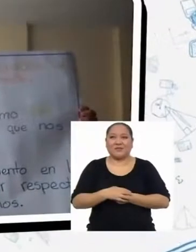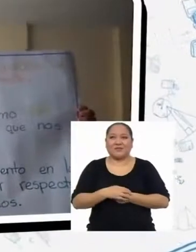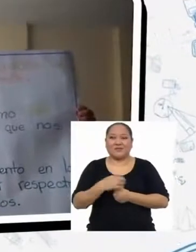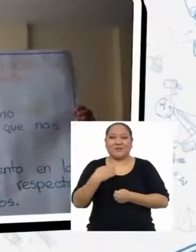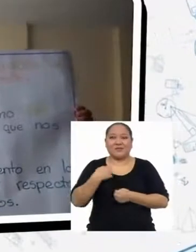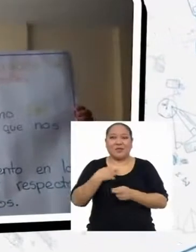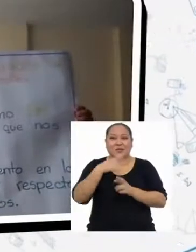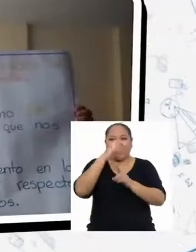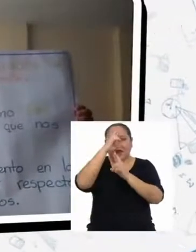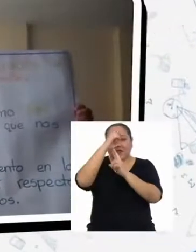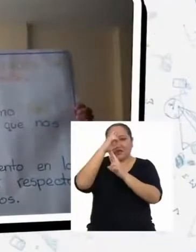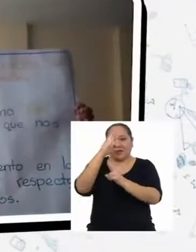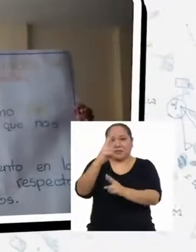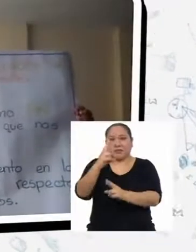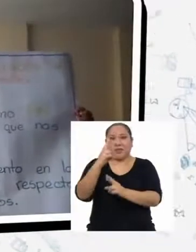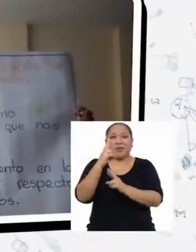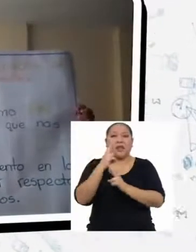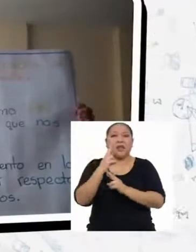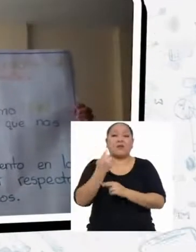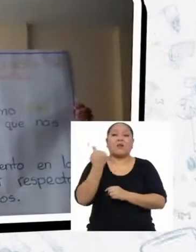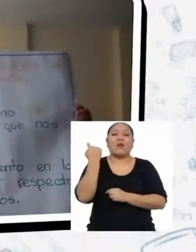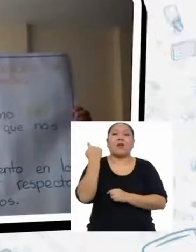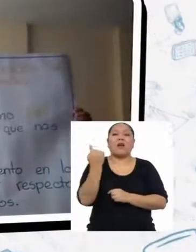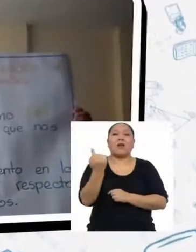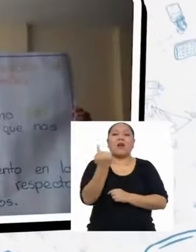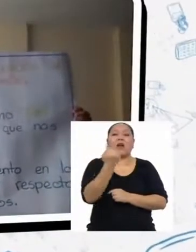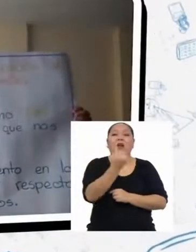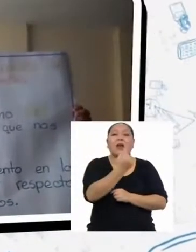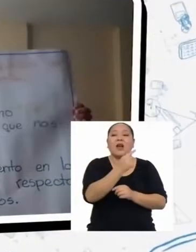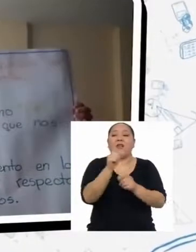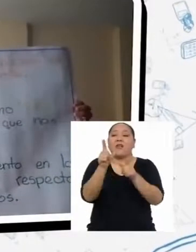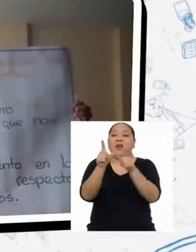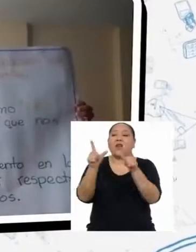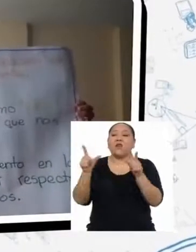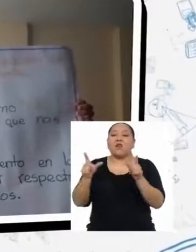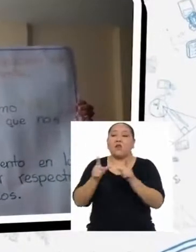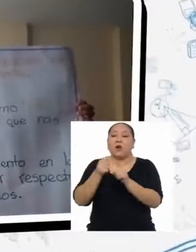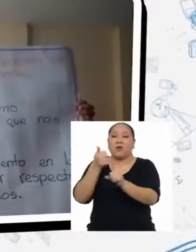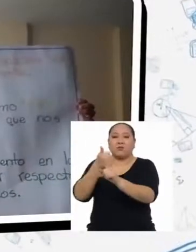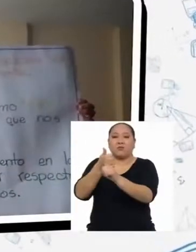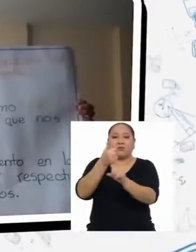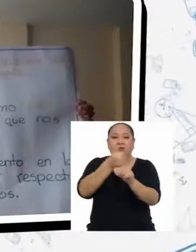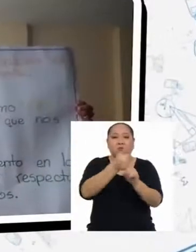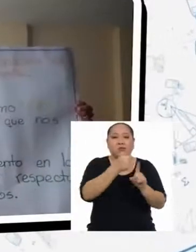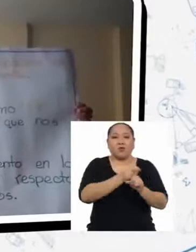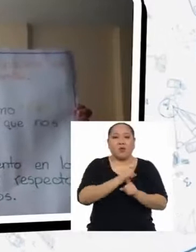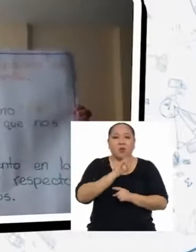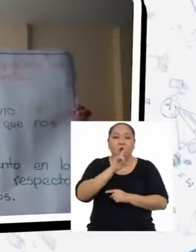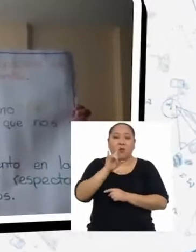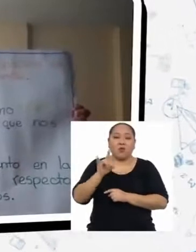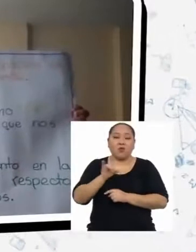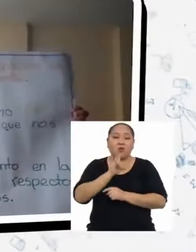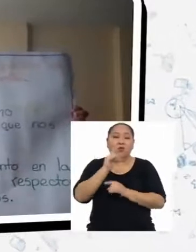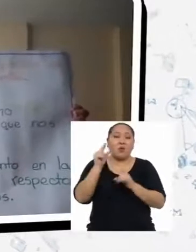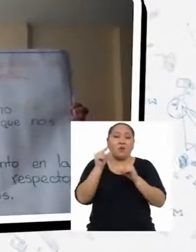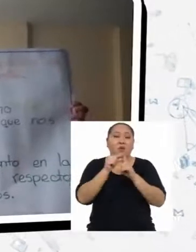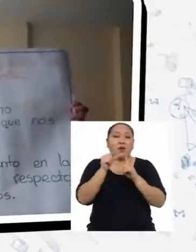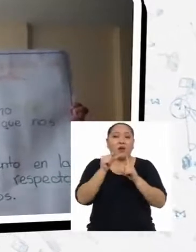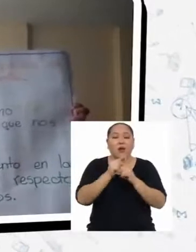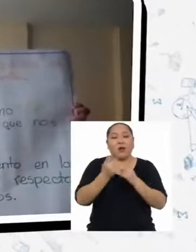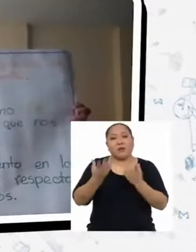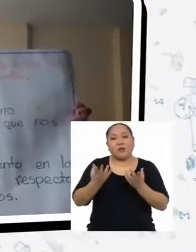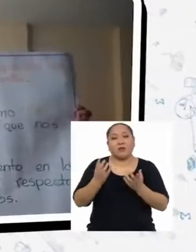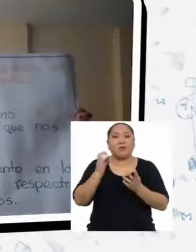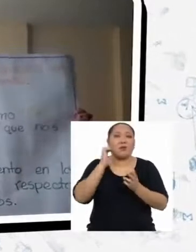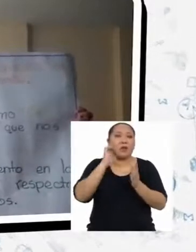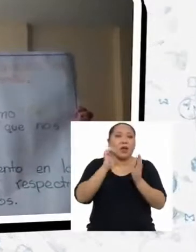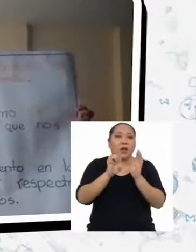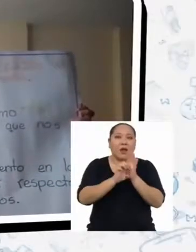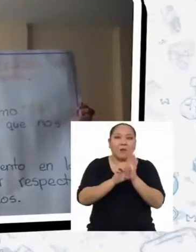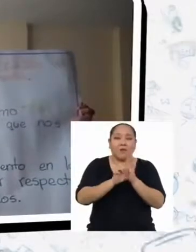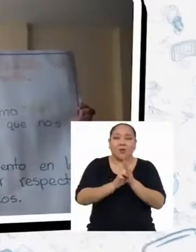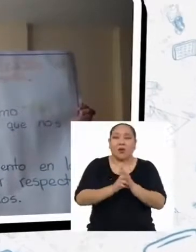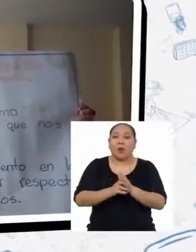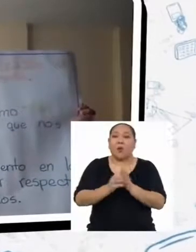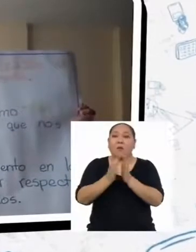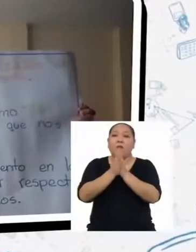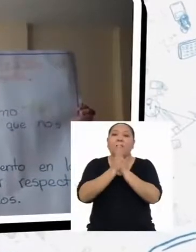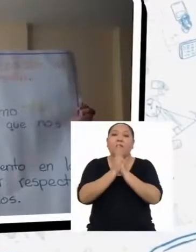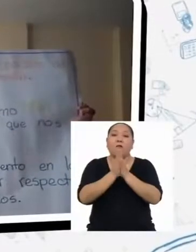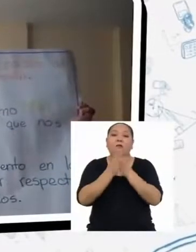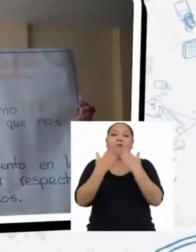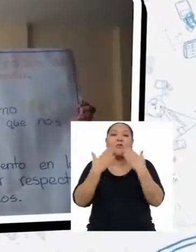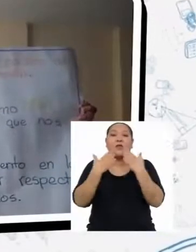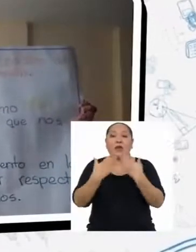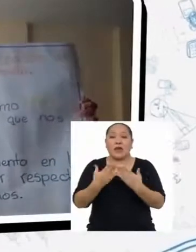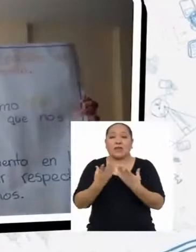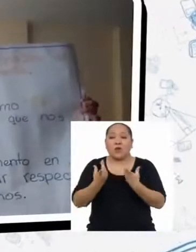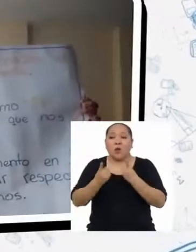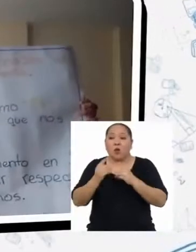Respetaremos los espacios de cada integrante de la familia. Utilizaremos palabras como por favor y gracias cada vez que nos